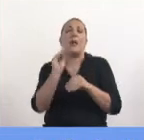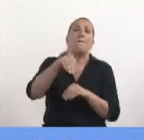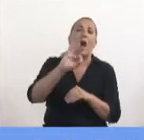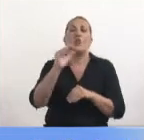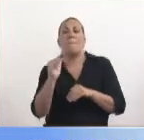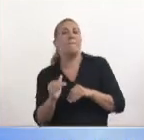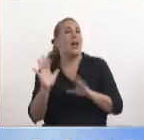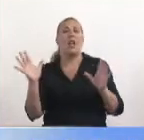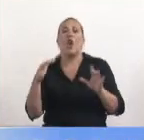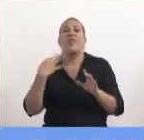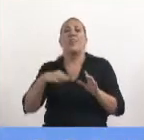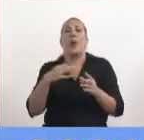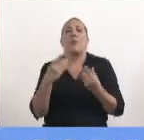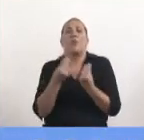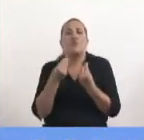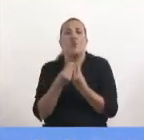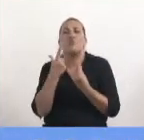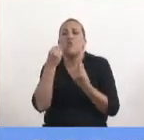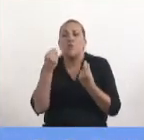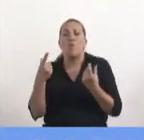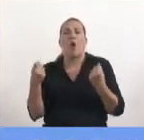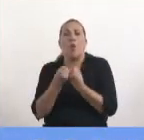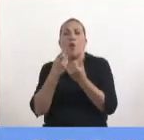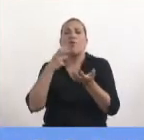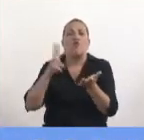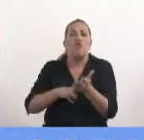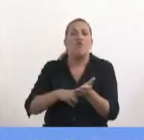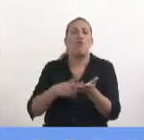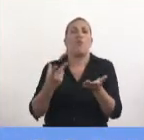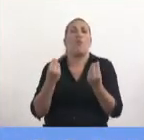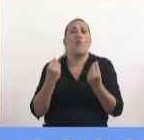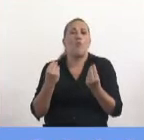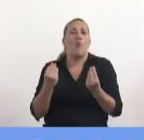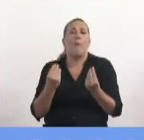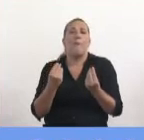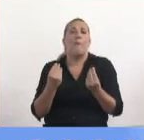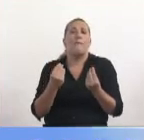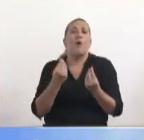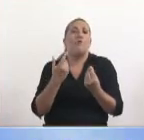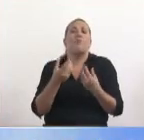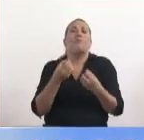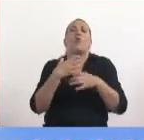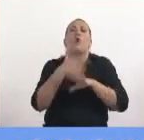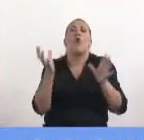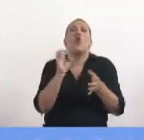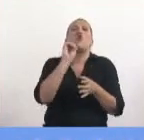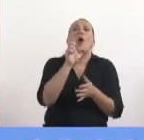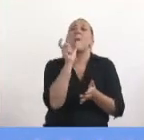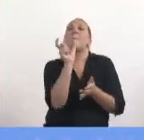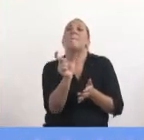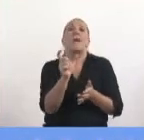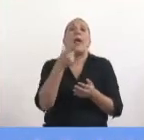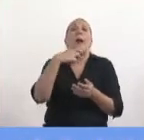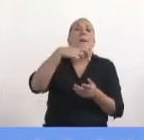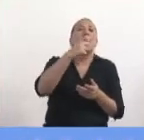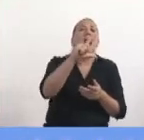hacer tantos pactos fiscales o consensos, póngale el nombre y la semántica que quiera, no hablan bien de